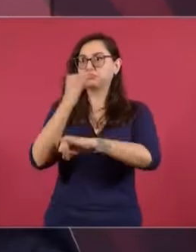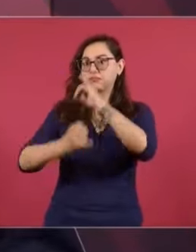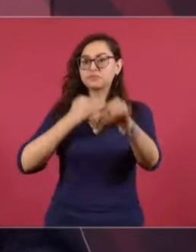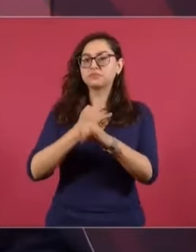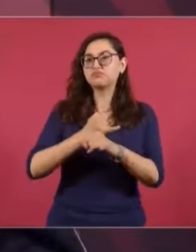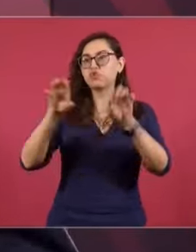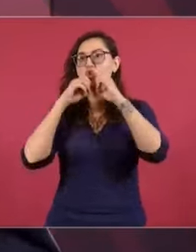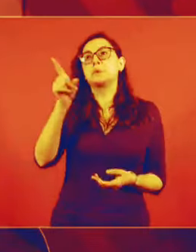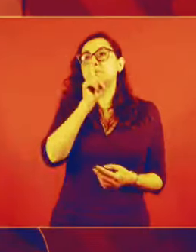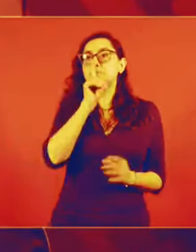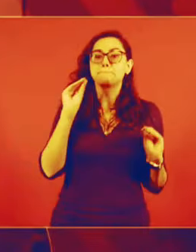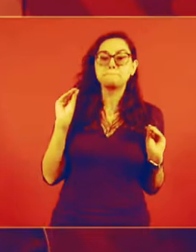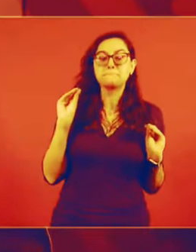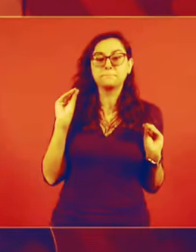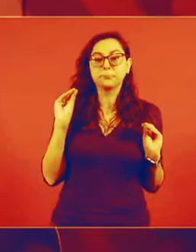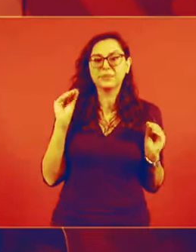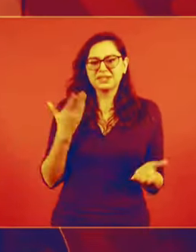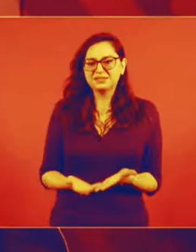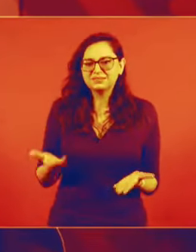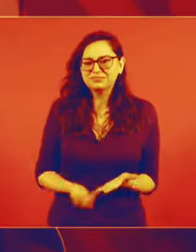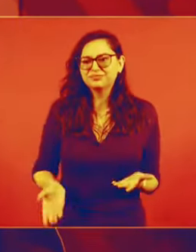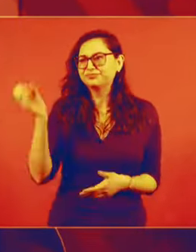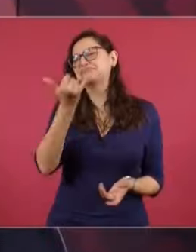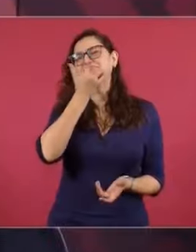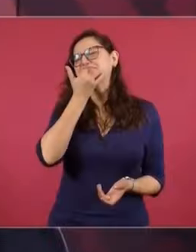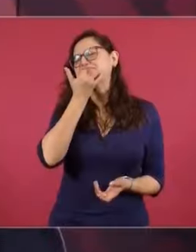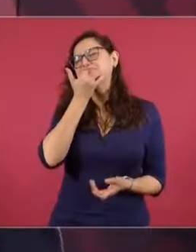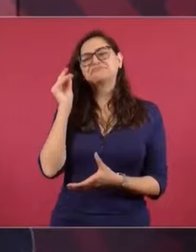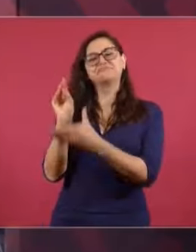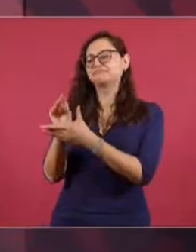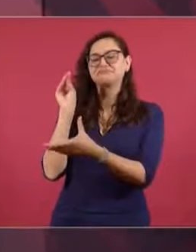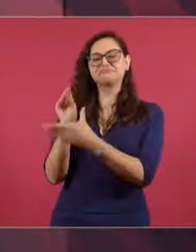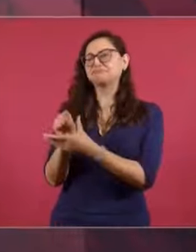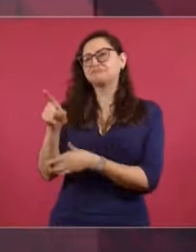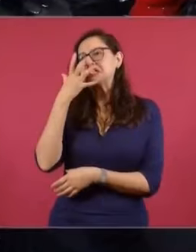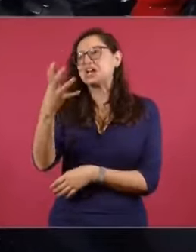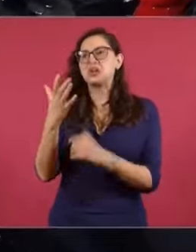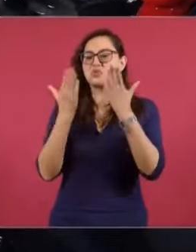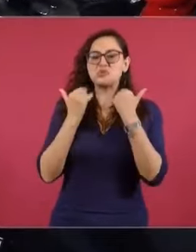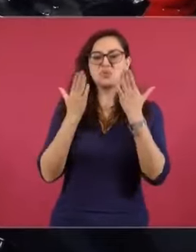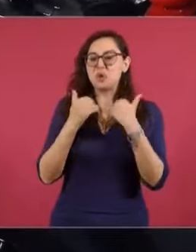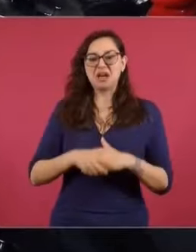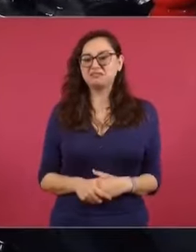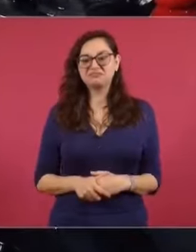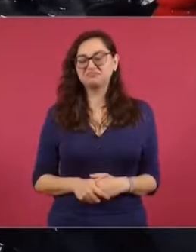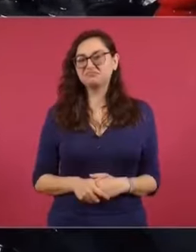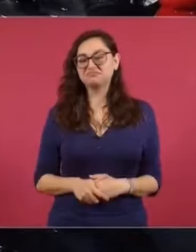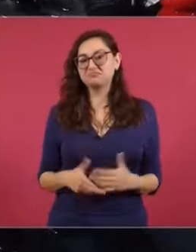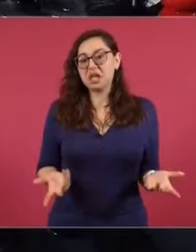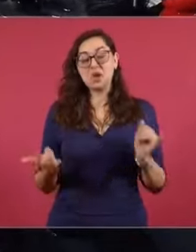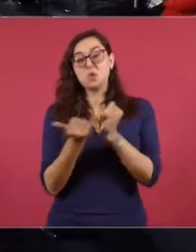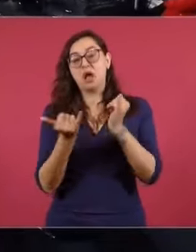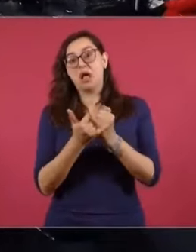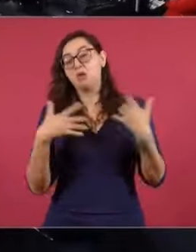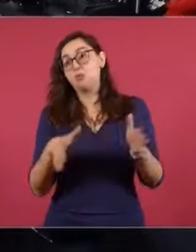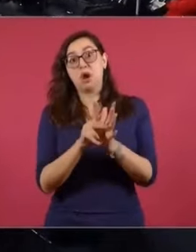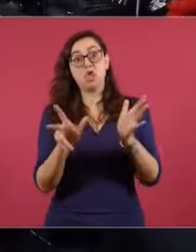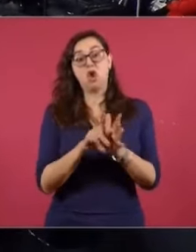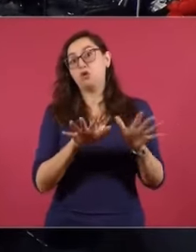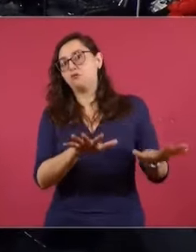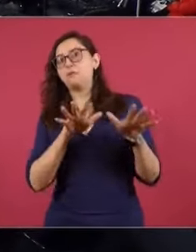de capital? Entonces, no es para tomarlos en serio. Es como los pasquines famosos, ¿no? Con todo